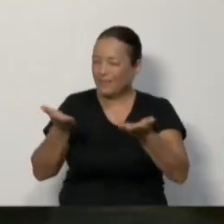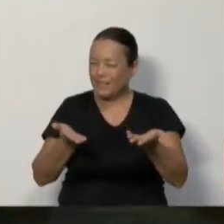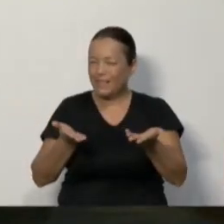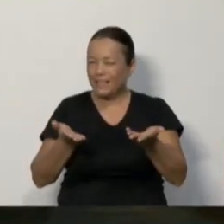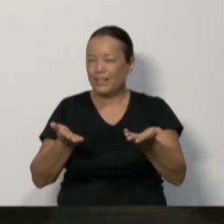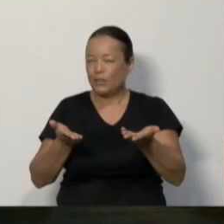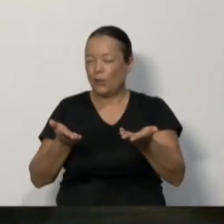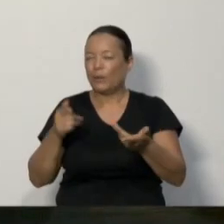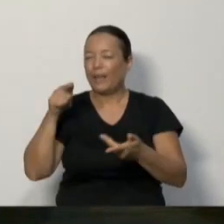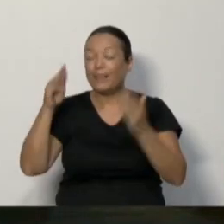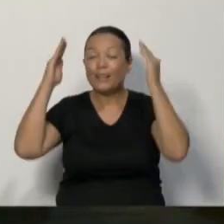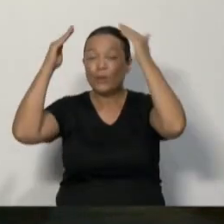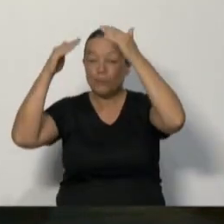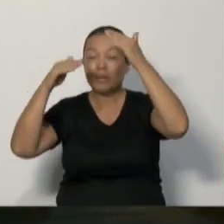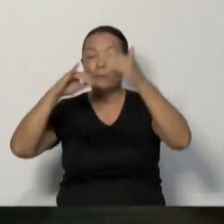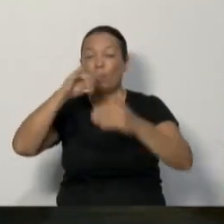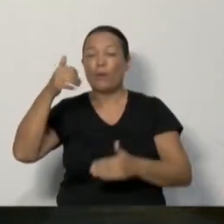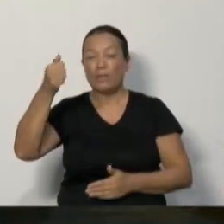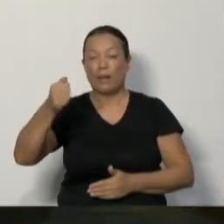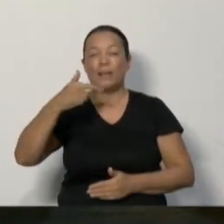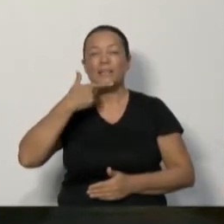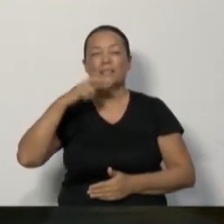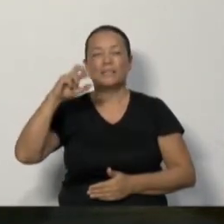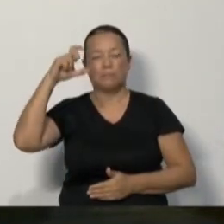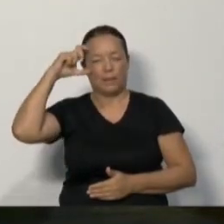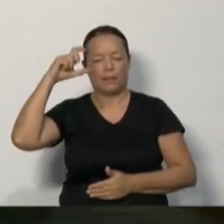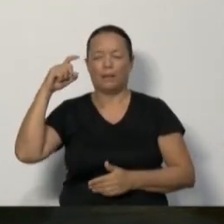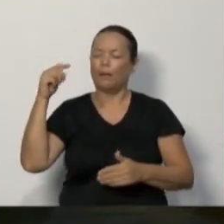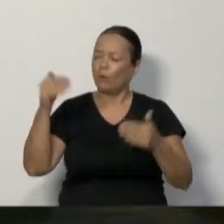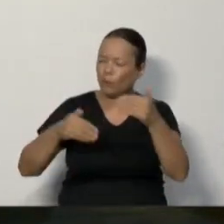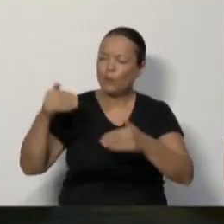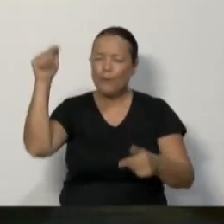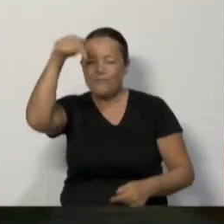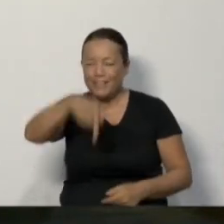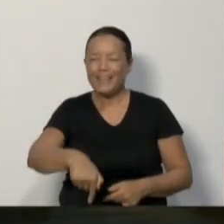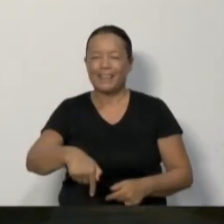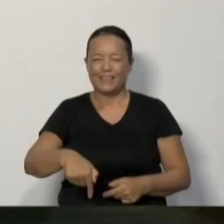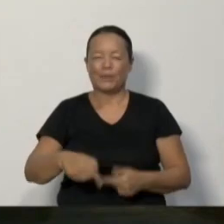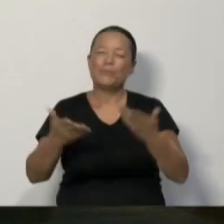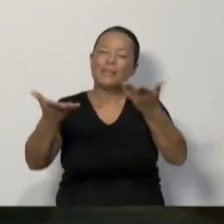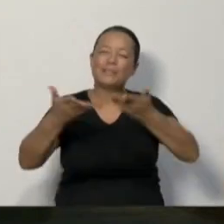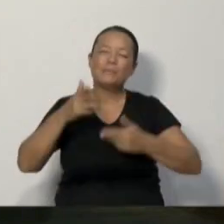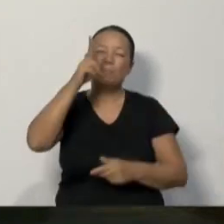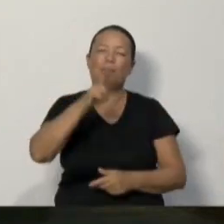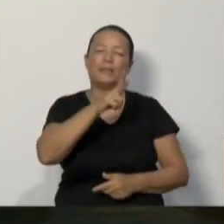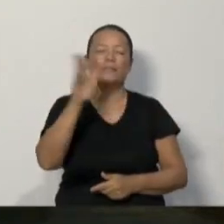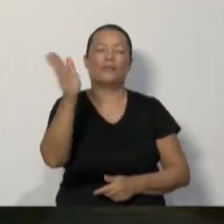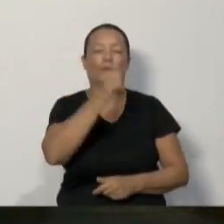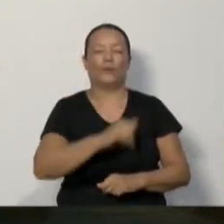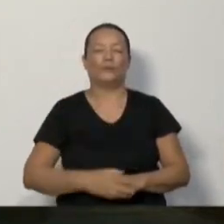no sea la última vez, por favor, porque cantan muy lindo, así que síganos acompañando y recibimos todos la